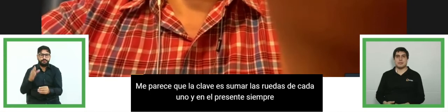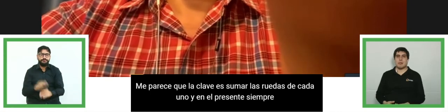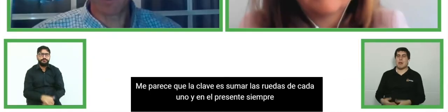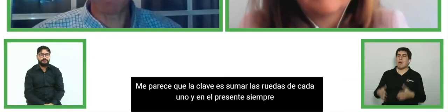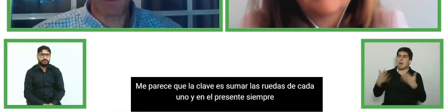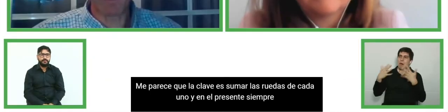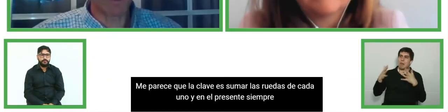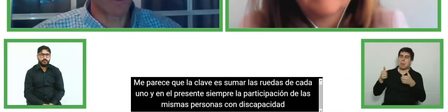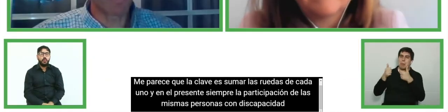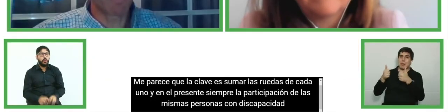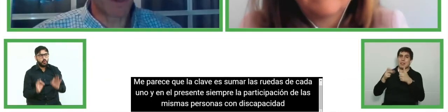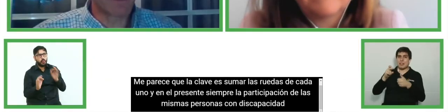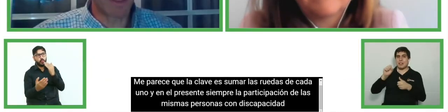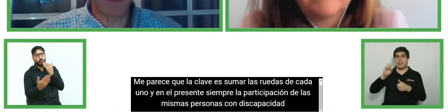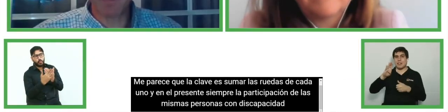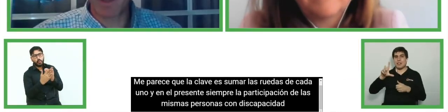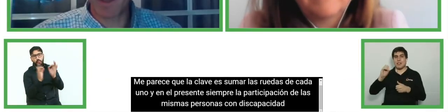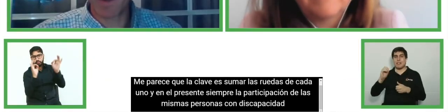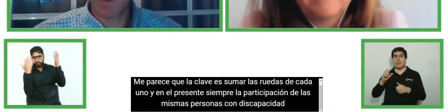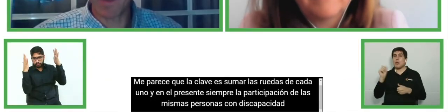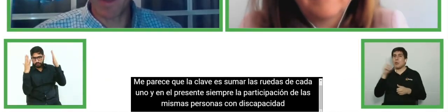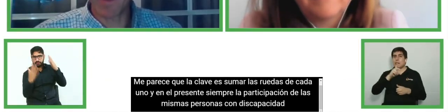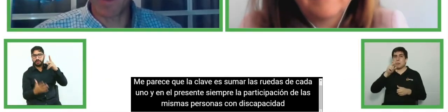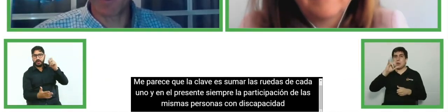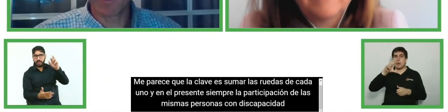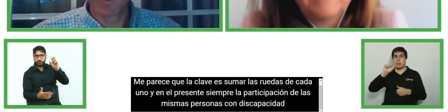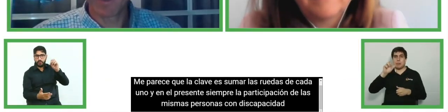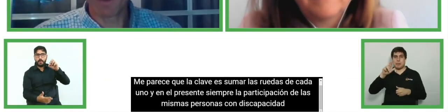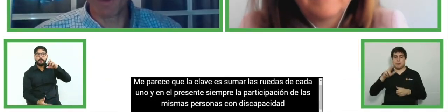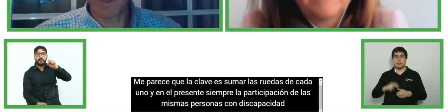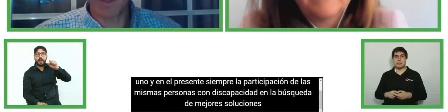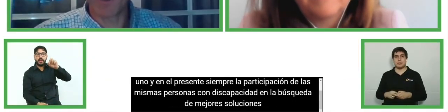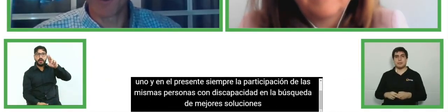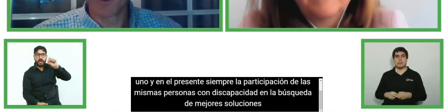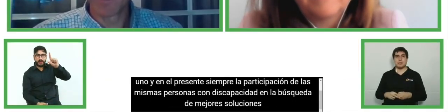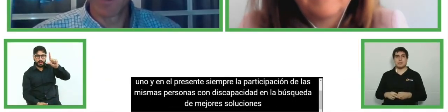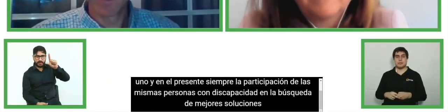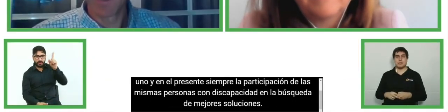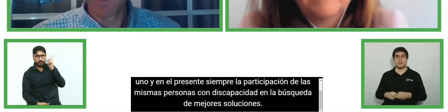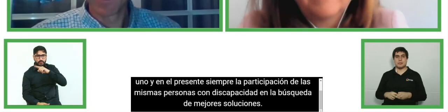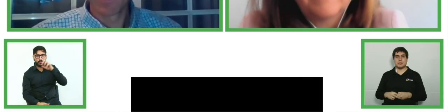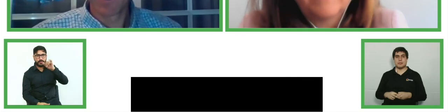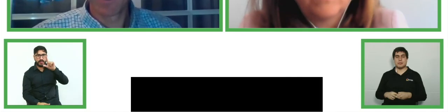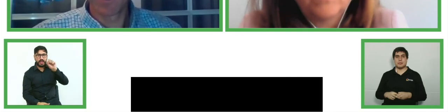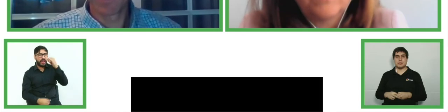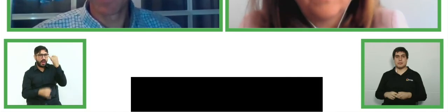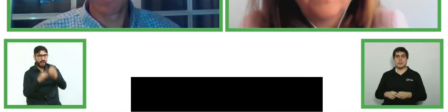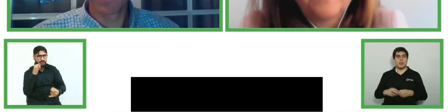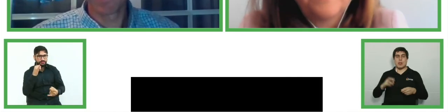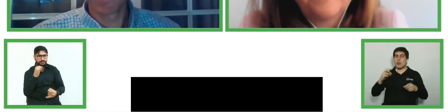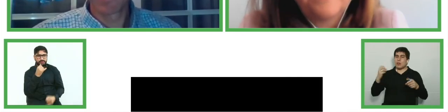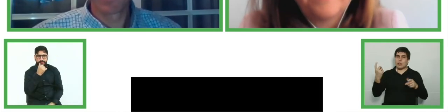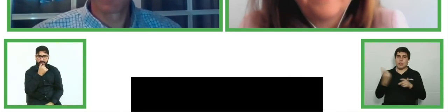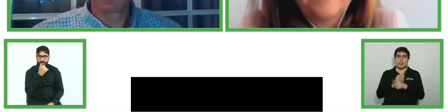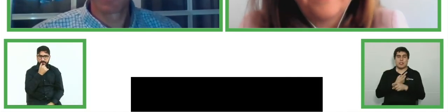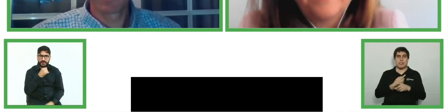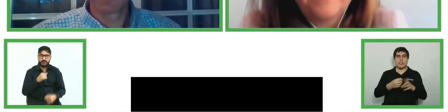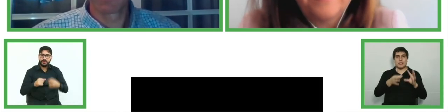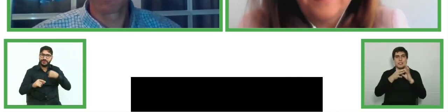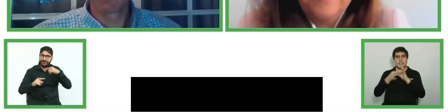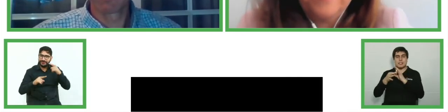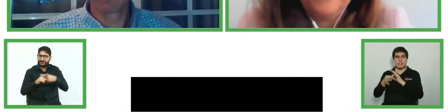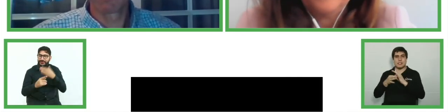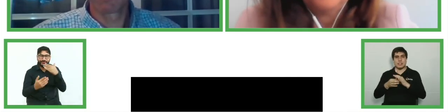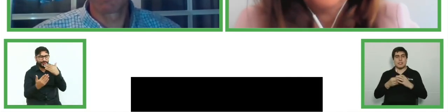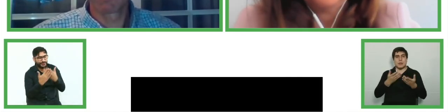Fantástico. Gracias, Pablo. Y finalmente, Pilar, adelante. Un comentario. Nada, renovado agradecimiento y enhorabuena por saber